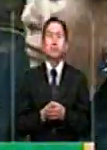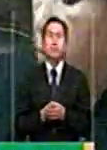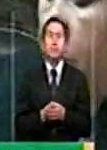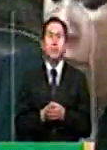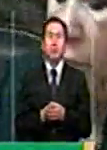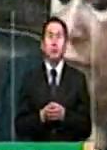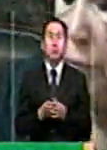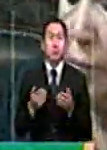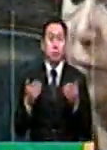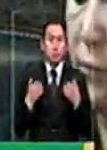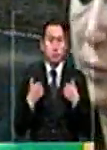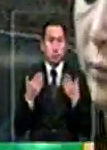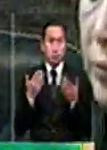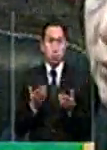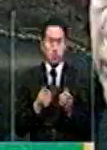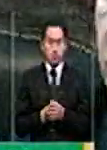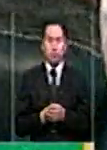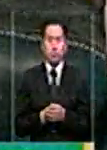Existen